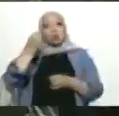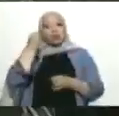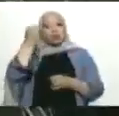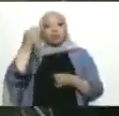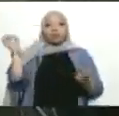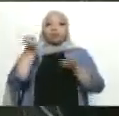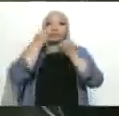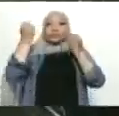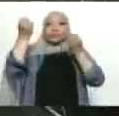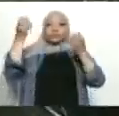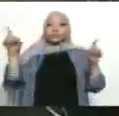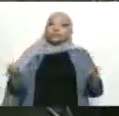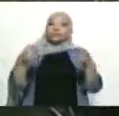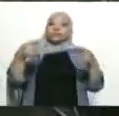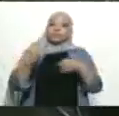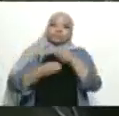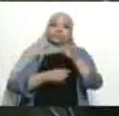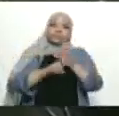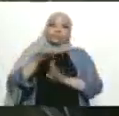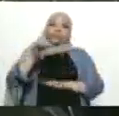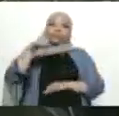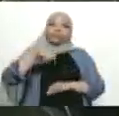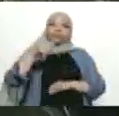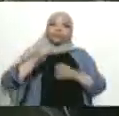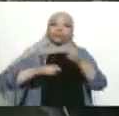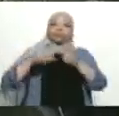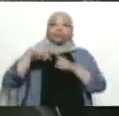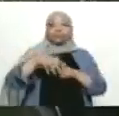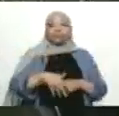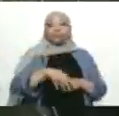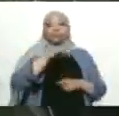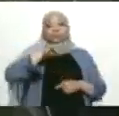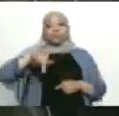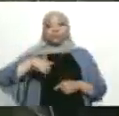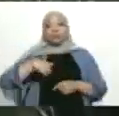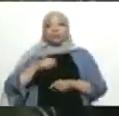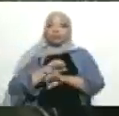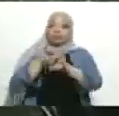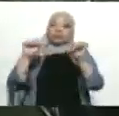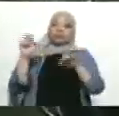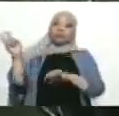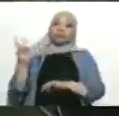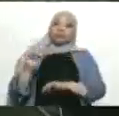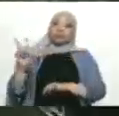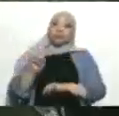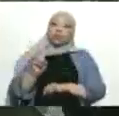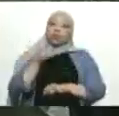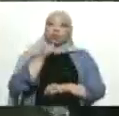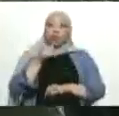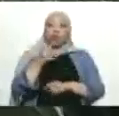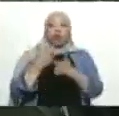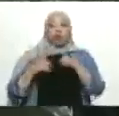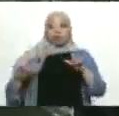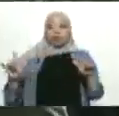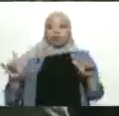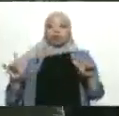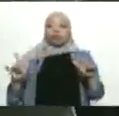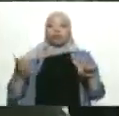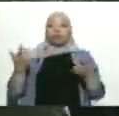con el himno nacional para repeler el ataque invasor y dejar claro, Venezuela es un territorio libre,